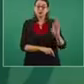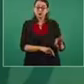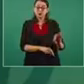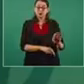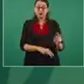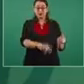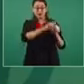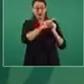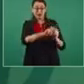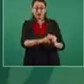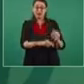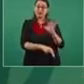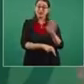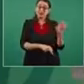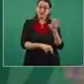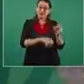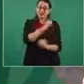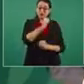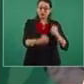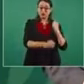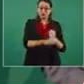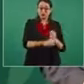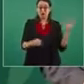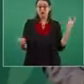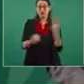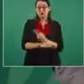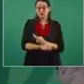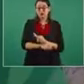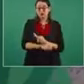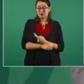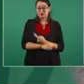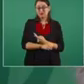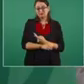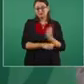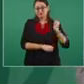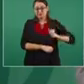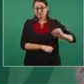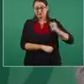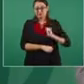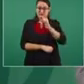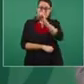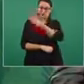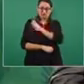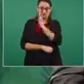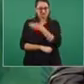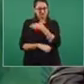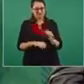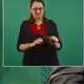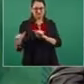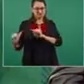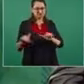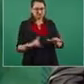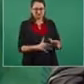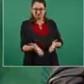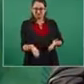500 años fue la toma de México Tenochtitlán a partir de la invasión